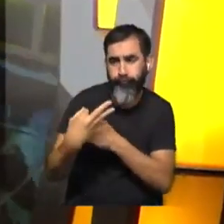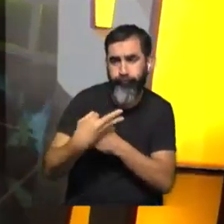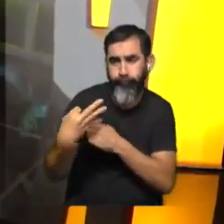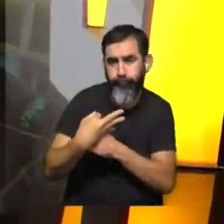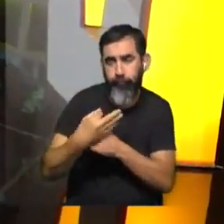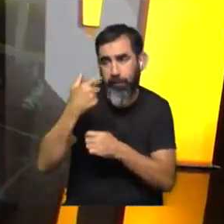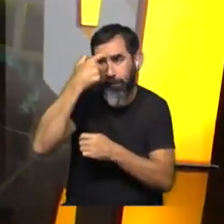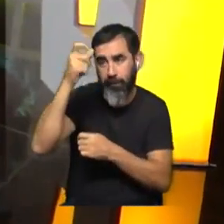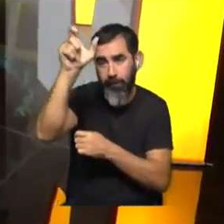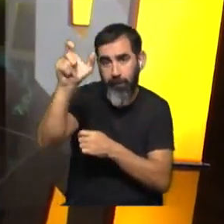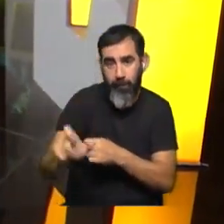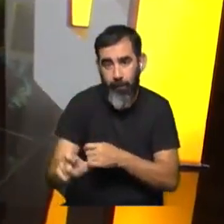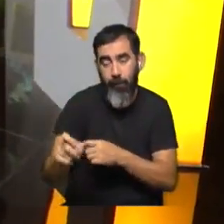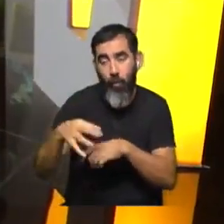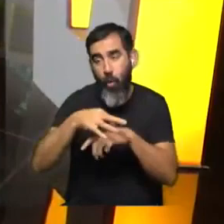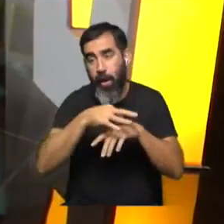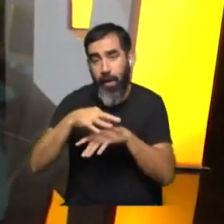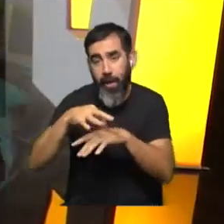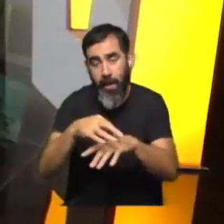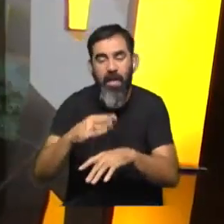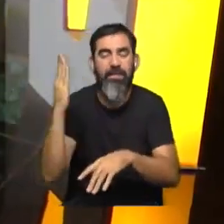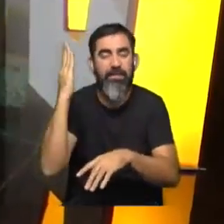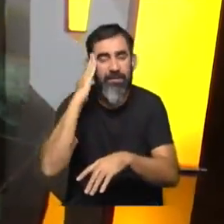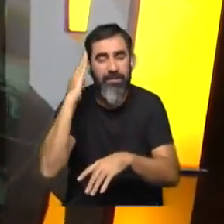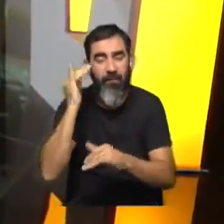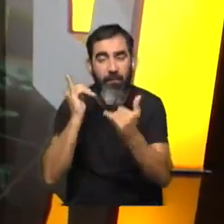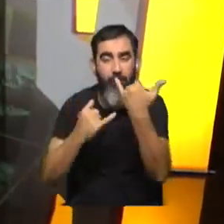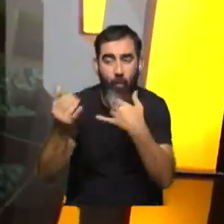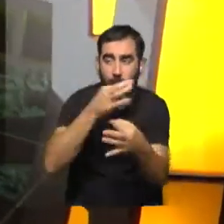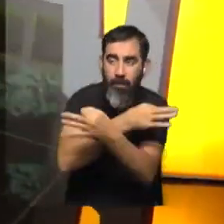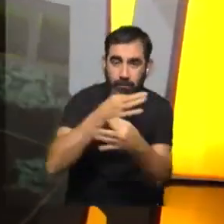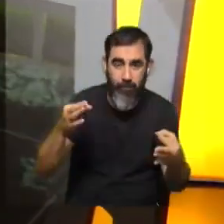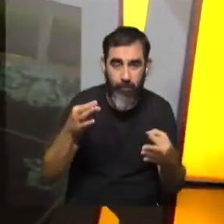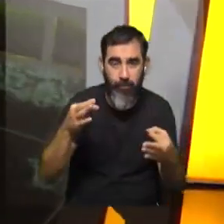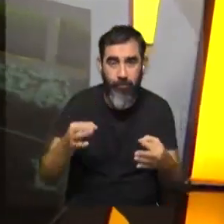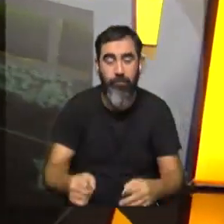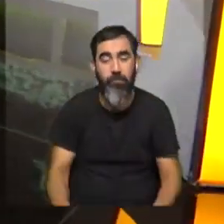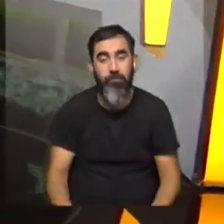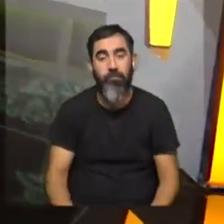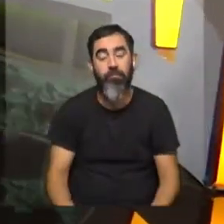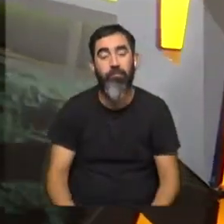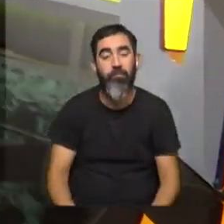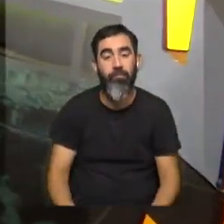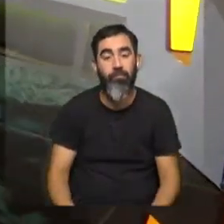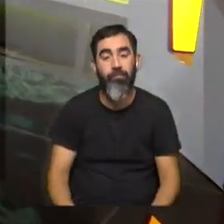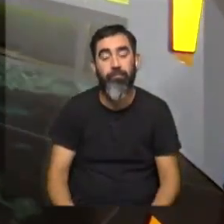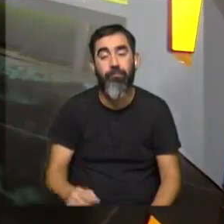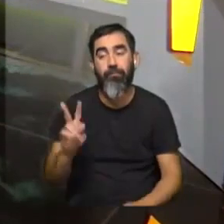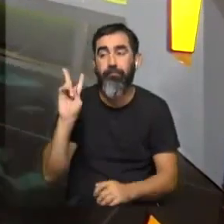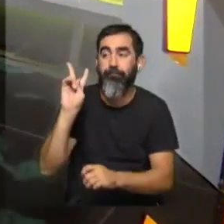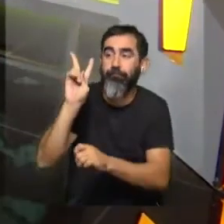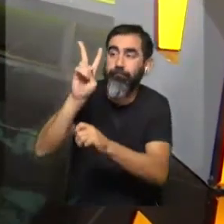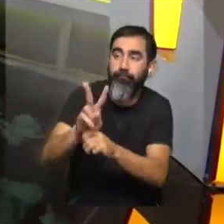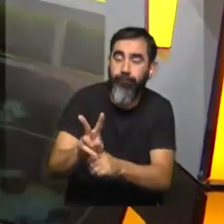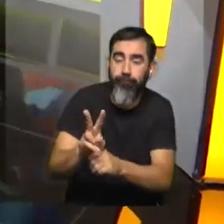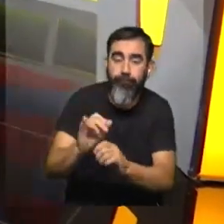de científicos, guías que tienen la información correcta. ¿Y en qué nos detenemos en esto? Cuando uno recorre, y acá voy a